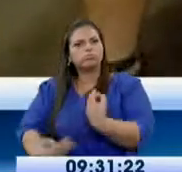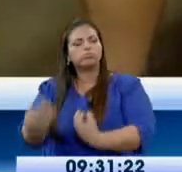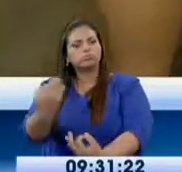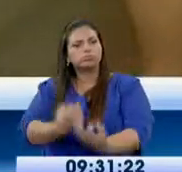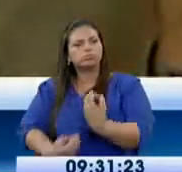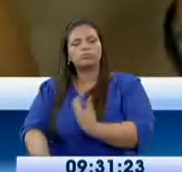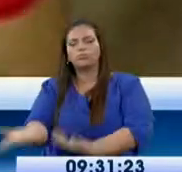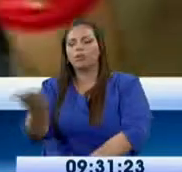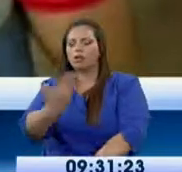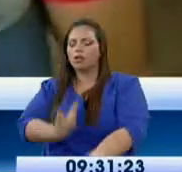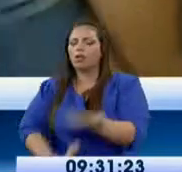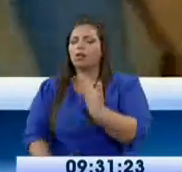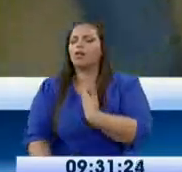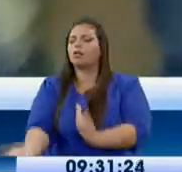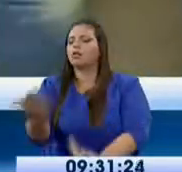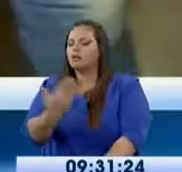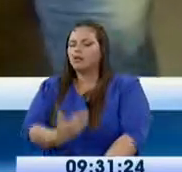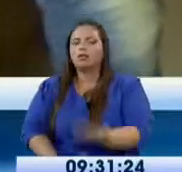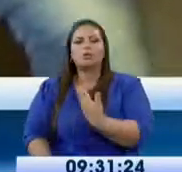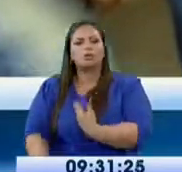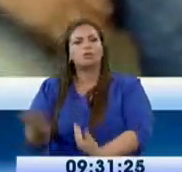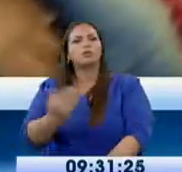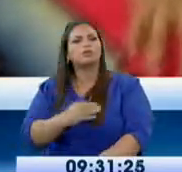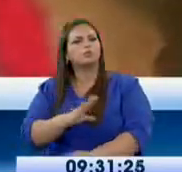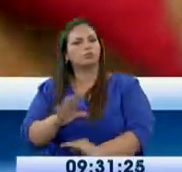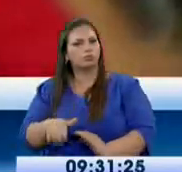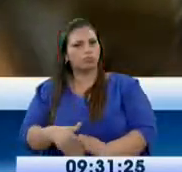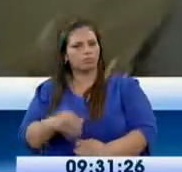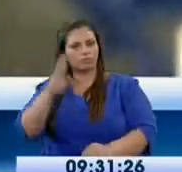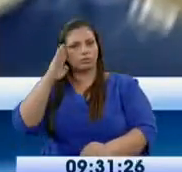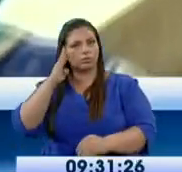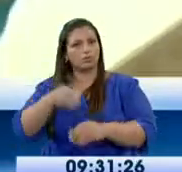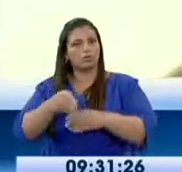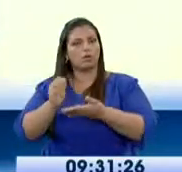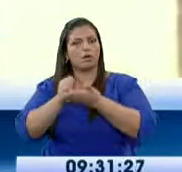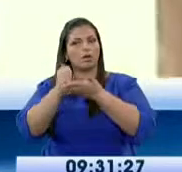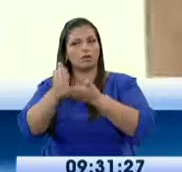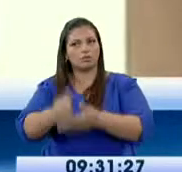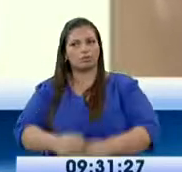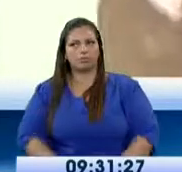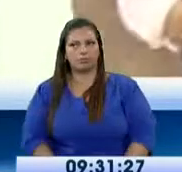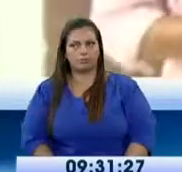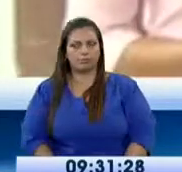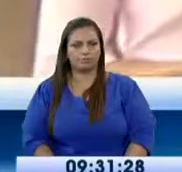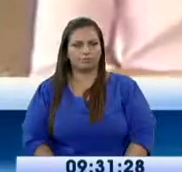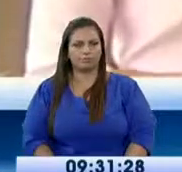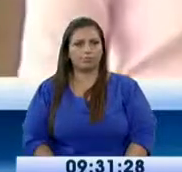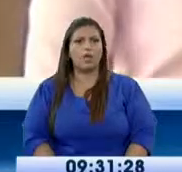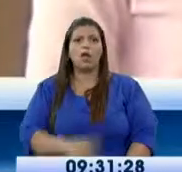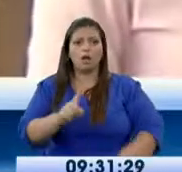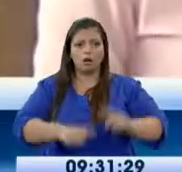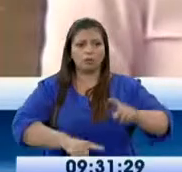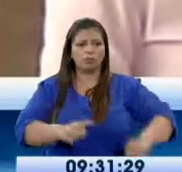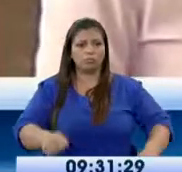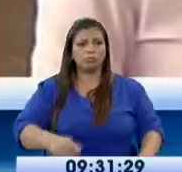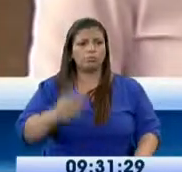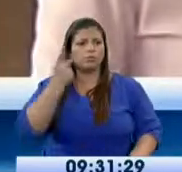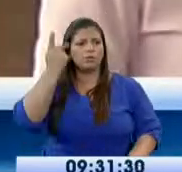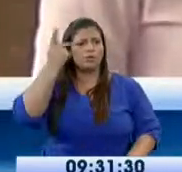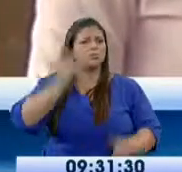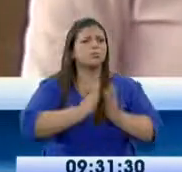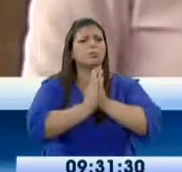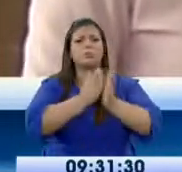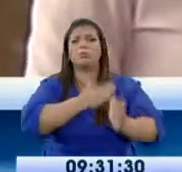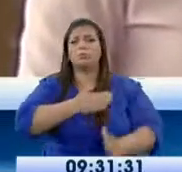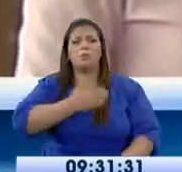diferenciar lo que es el uso del consumo problemático. Cuando usted decía que vienen los padres y encierran a los jóvenes, es allí donde se